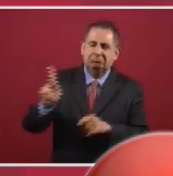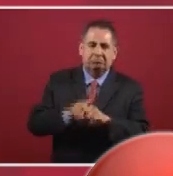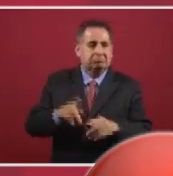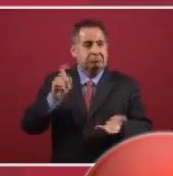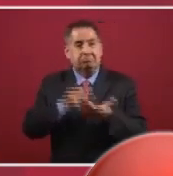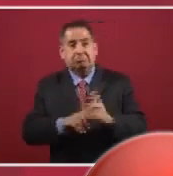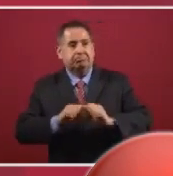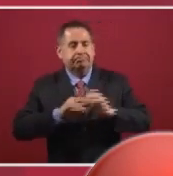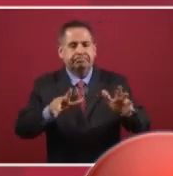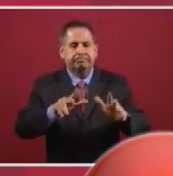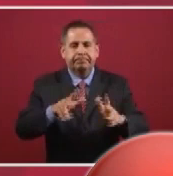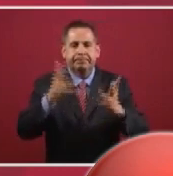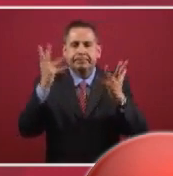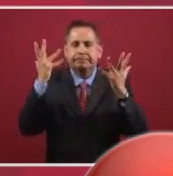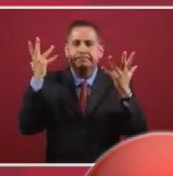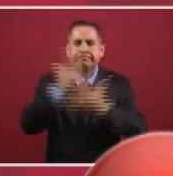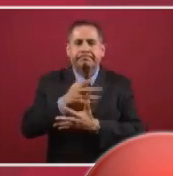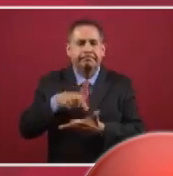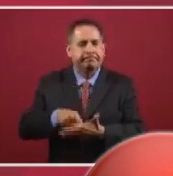Pícale también,